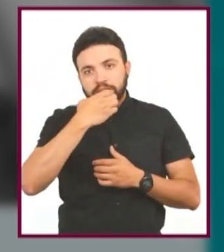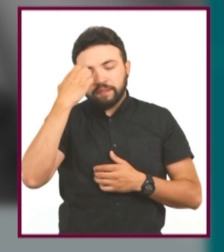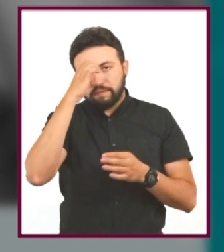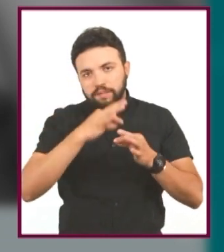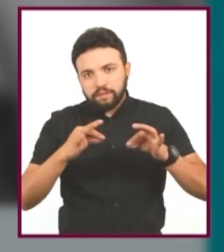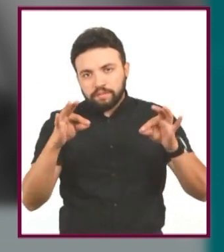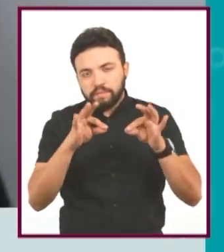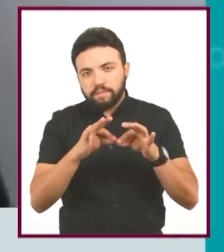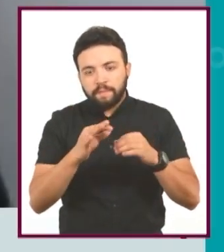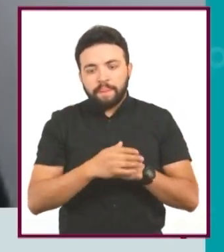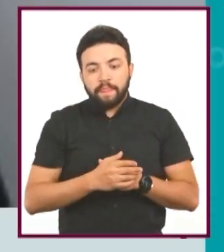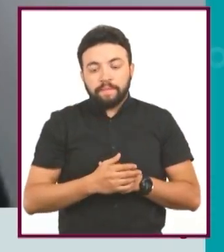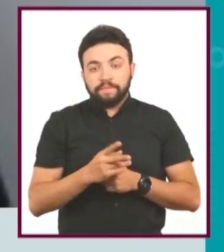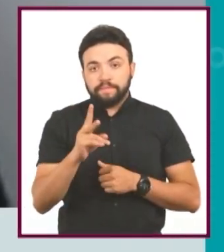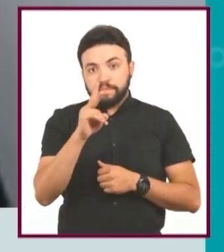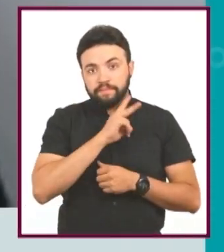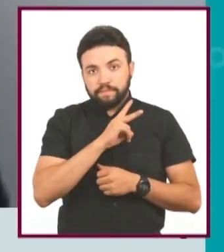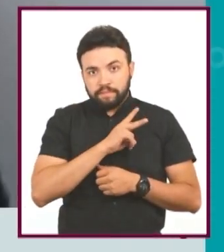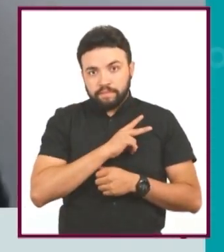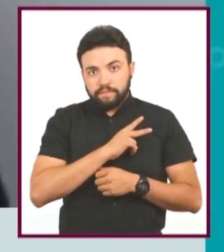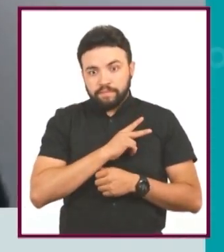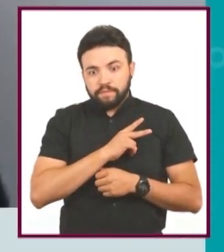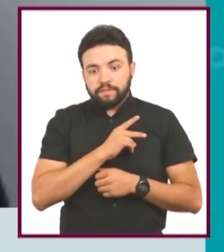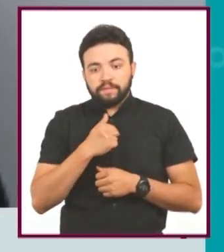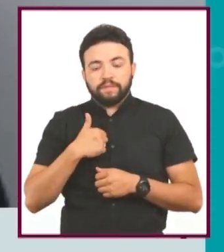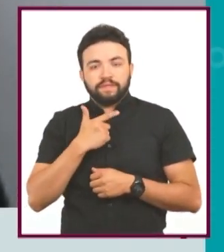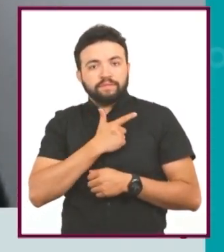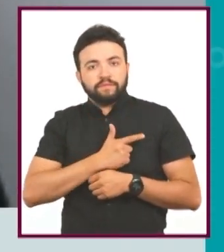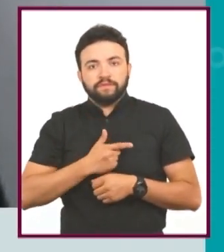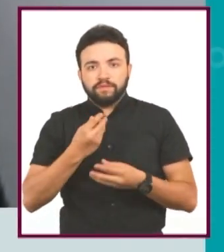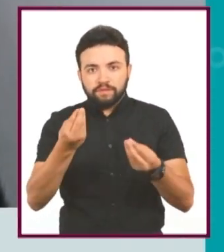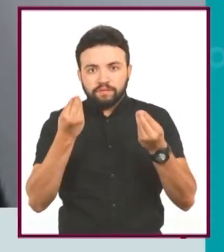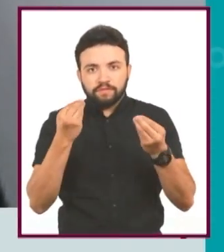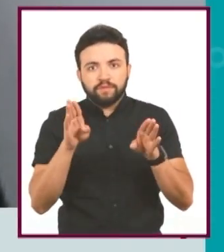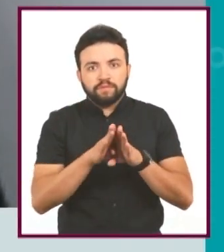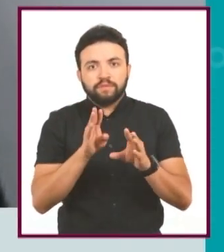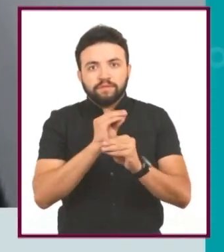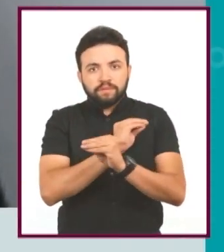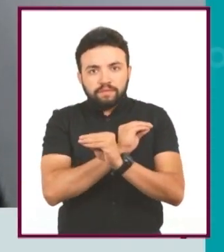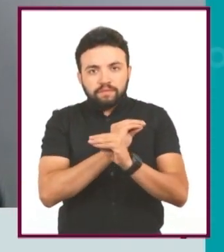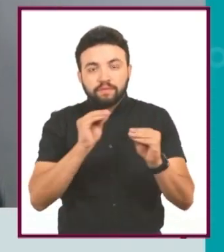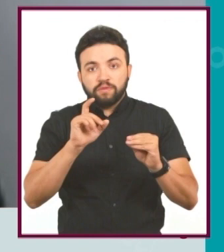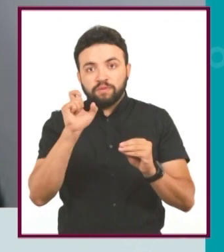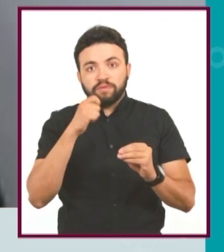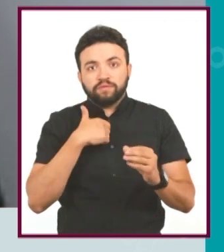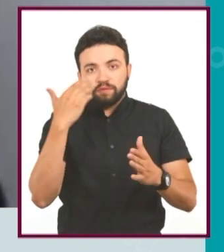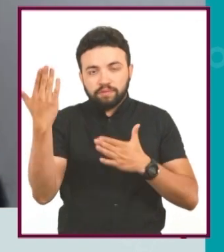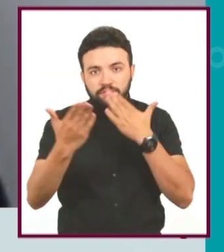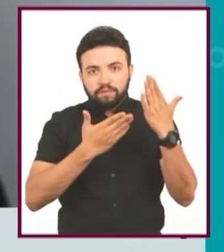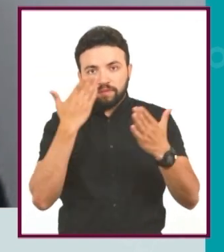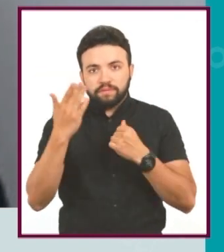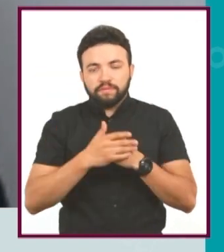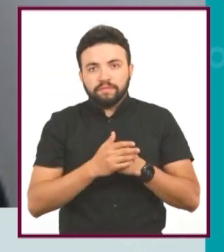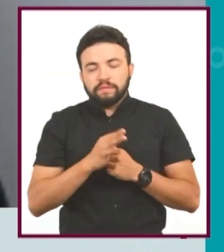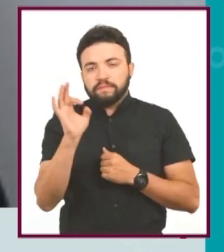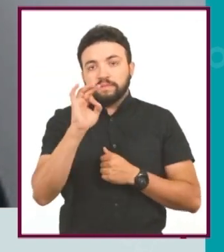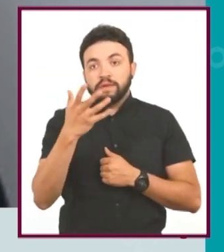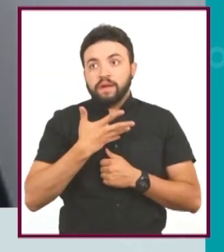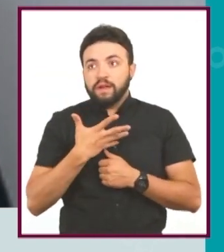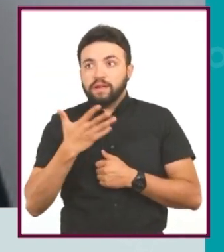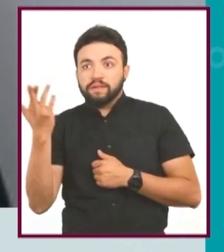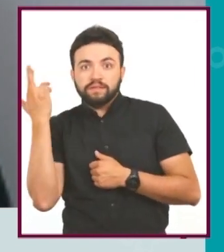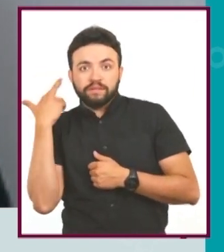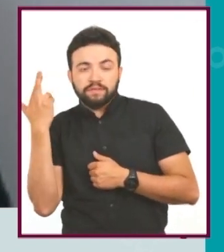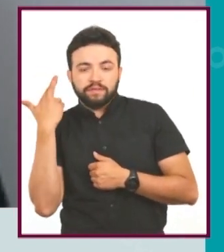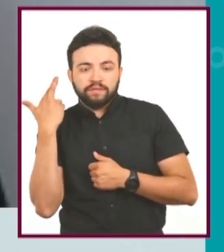cuando estoy en exámenes. A mí en lo personal me gusta estar en silencio cuando estoy estudiando. Si hay